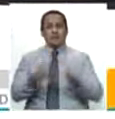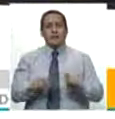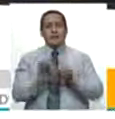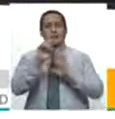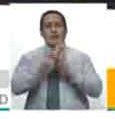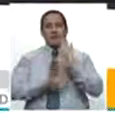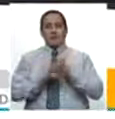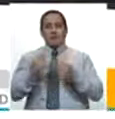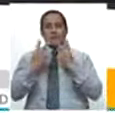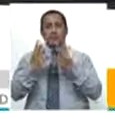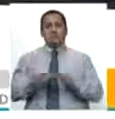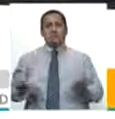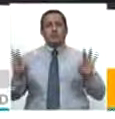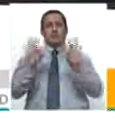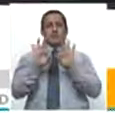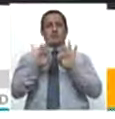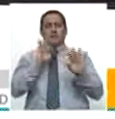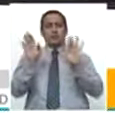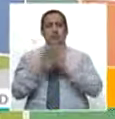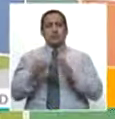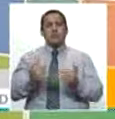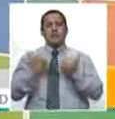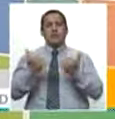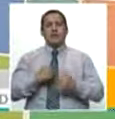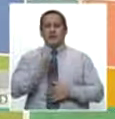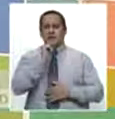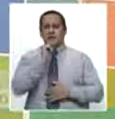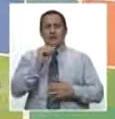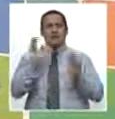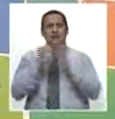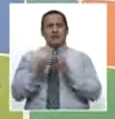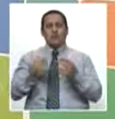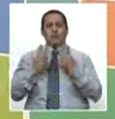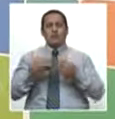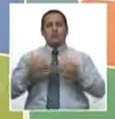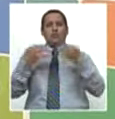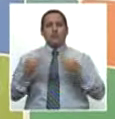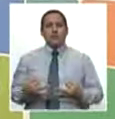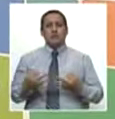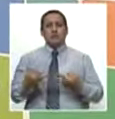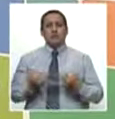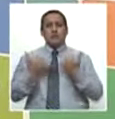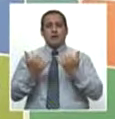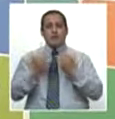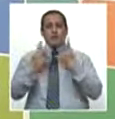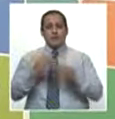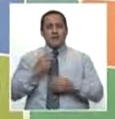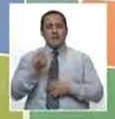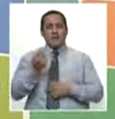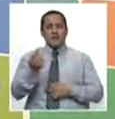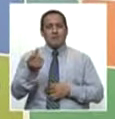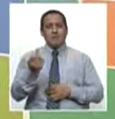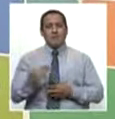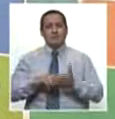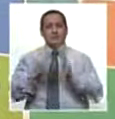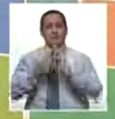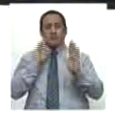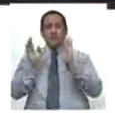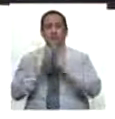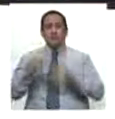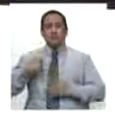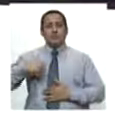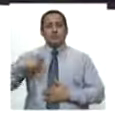reglamento que era tan importante. Y ahora, ¿qué nos falta para que justamente se vaya cumpliendo esto con mayor celeridad? Bueno,